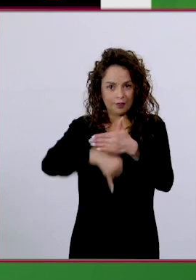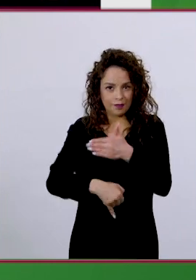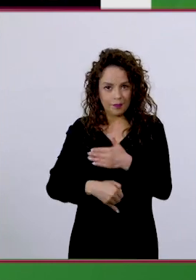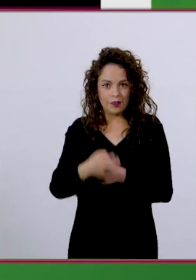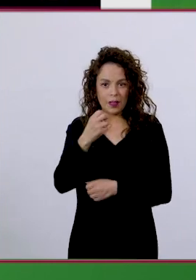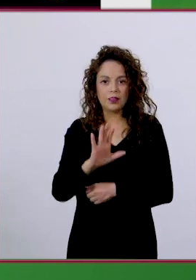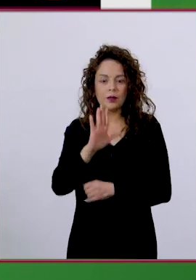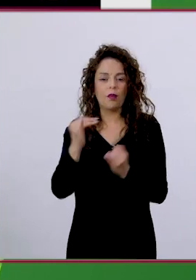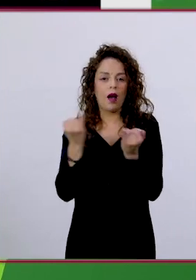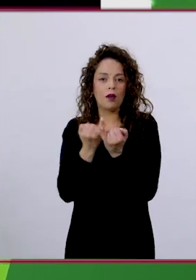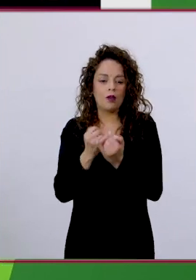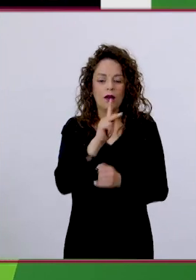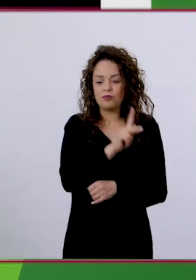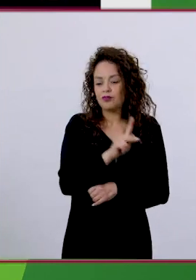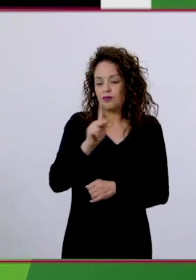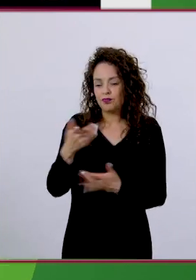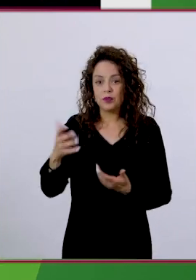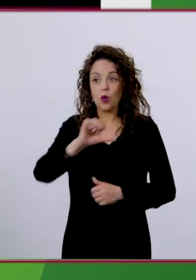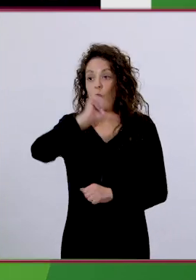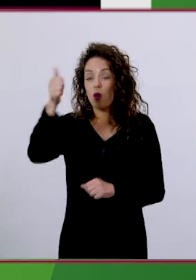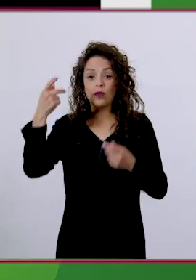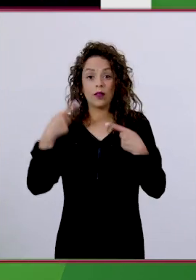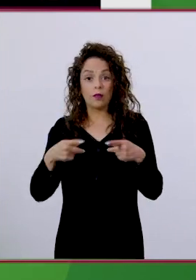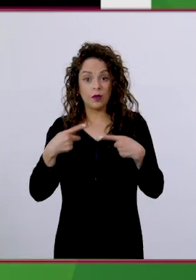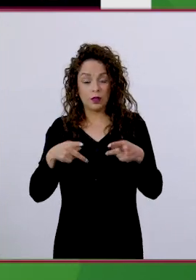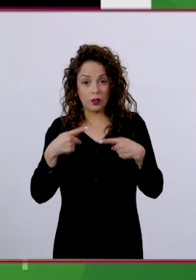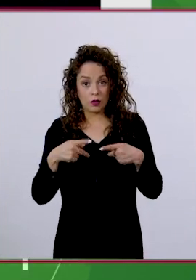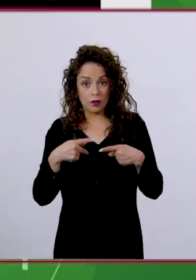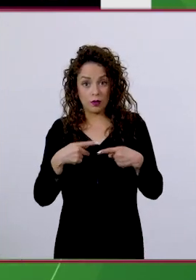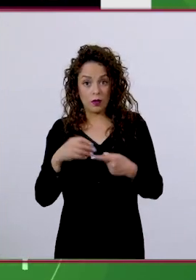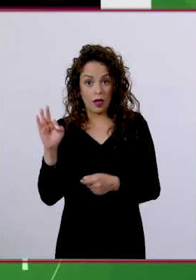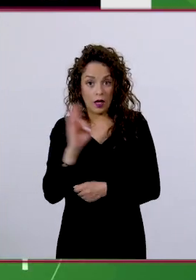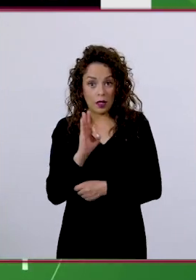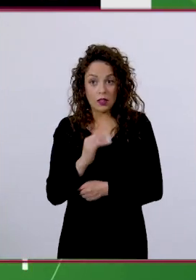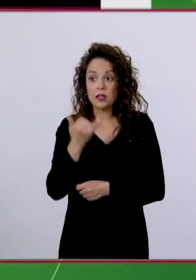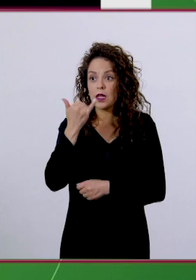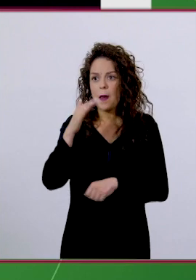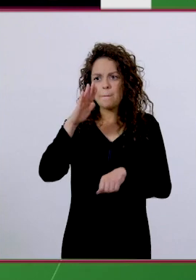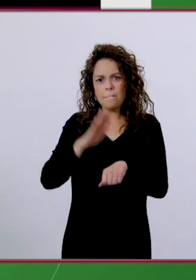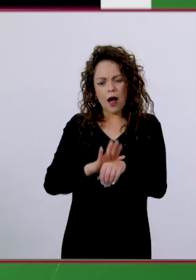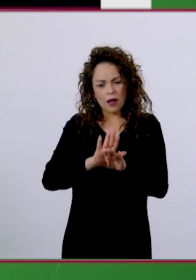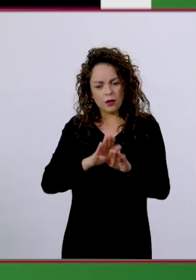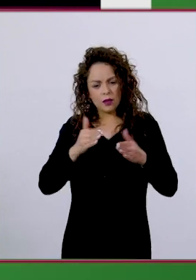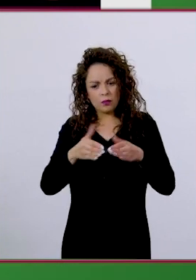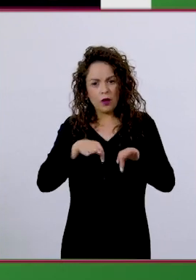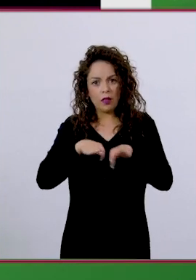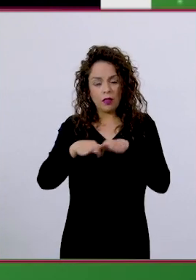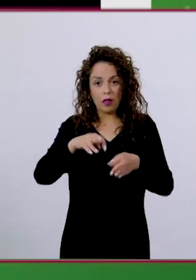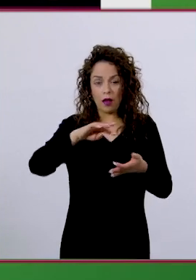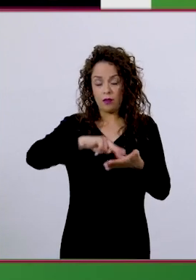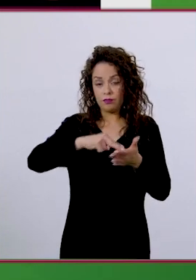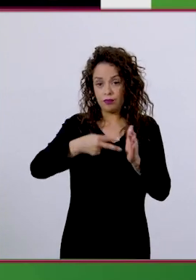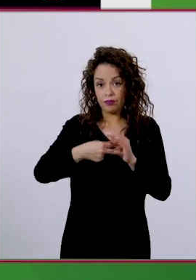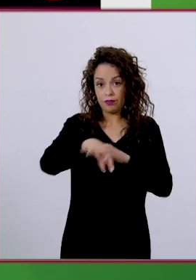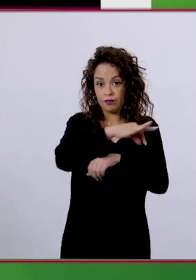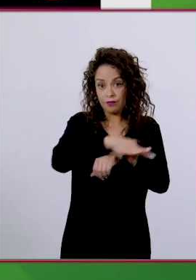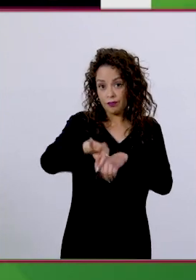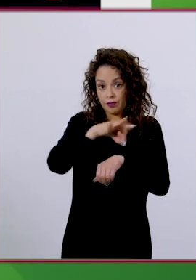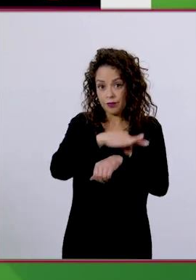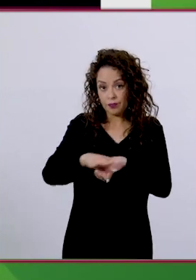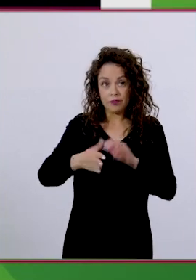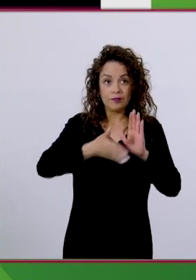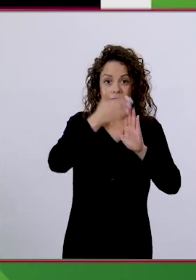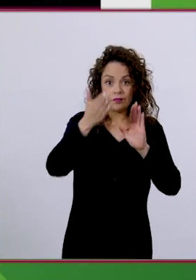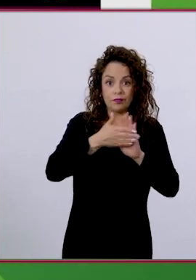mismo, ¿no? Pretender que otras personas, y más cuando son trabajos tan específicos y de arquitectura tradicional como esta, pues es